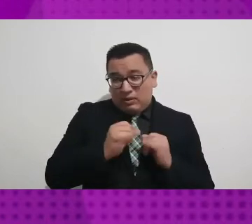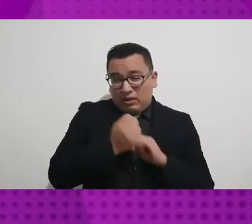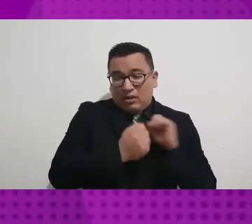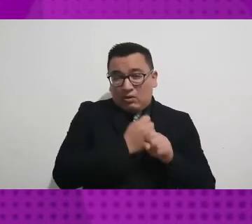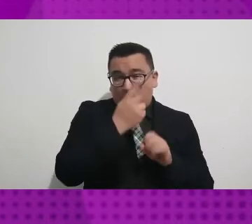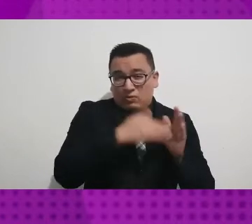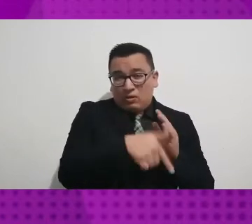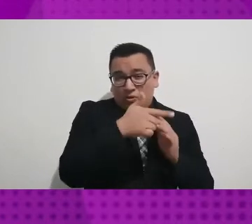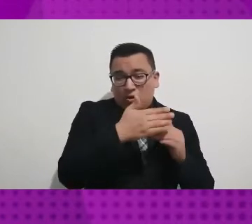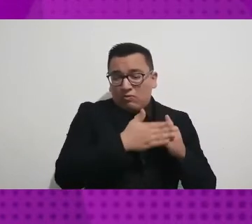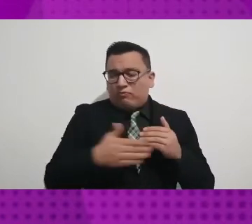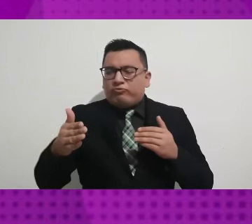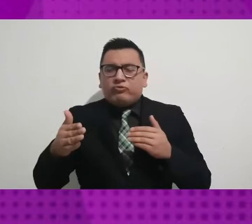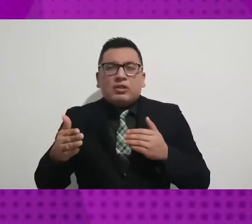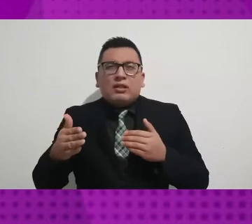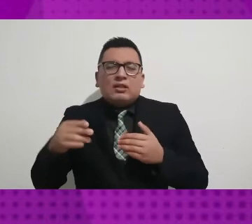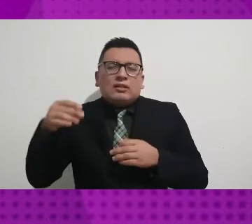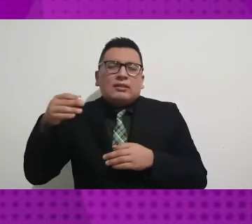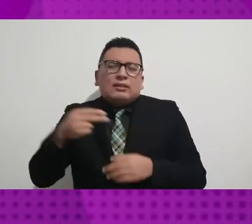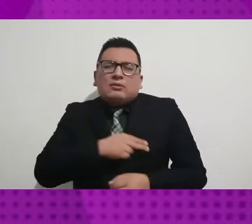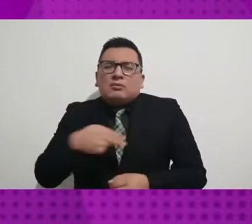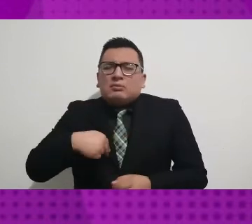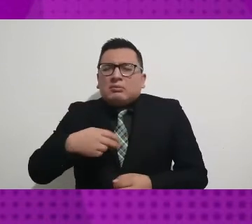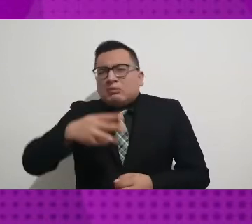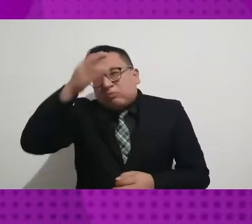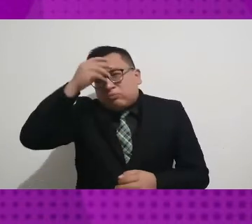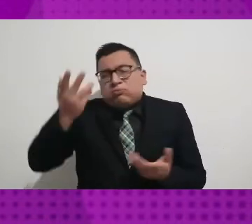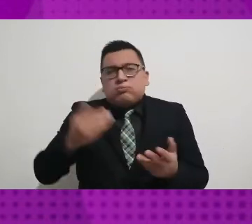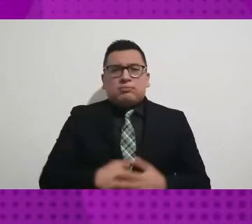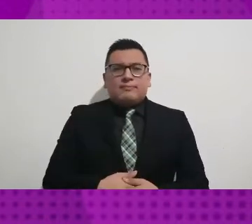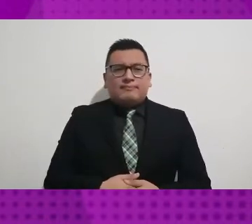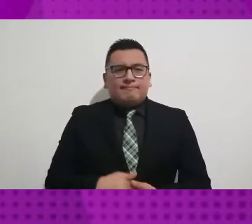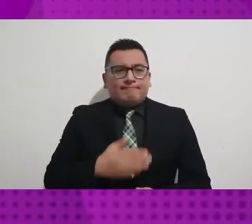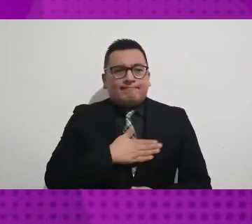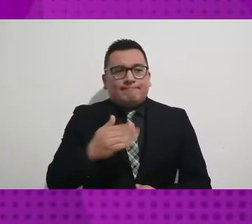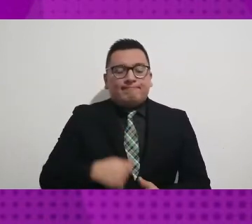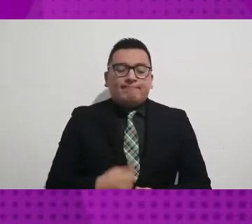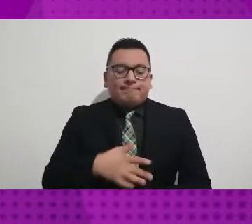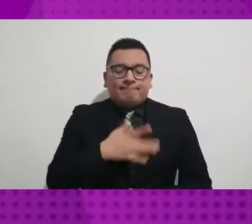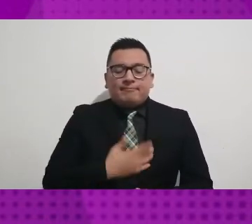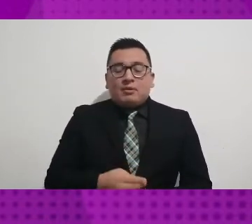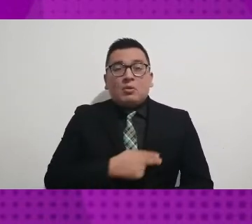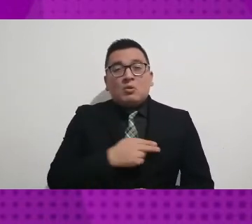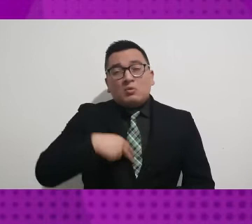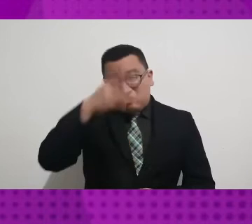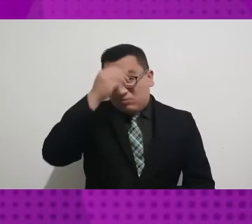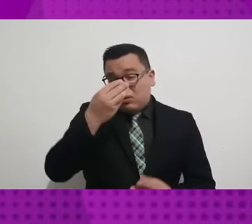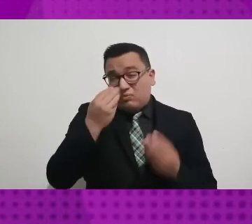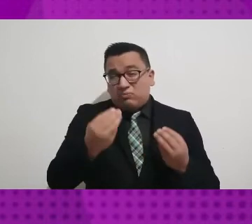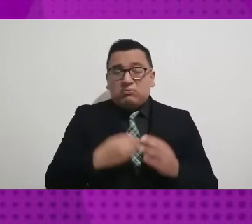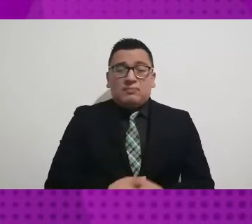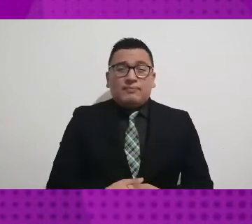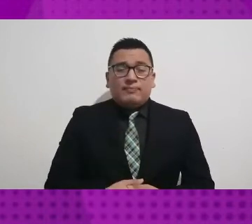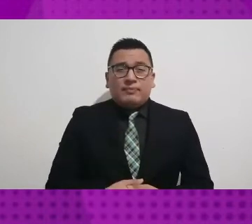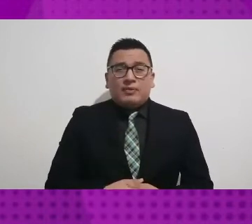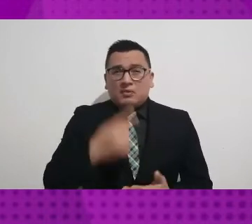años desde la reforma del 2012 a la fecha. ¿Cuál es el mayor aprendizaje que hemos tenido con esta figura? Bueno, a mí me parece que los aprendizajes han